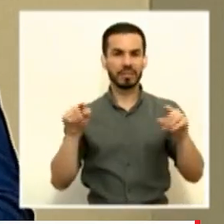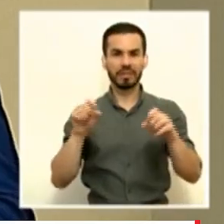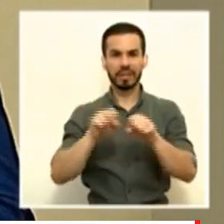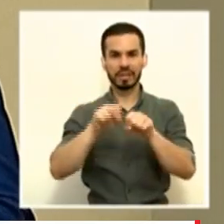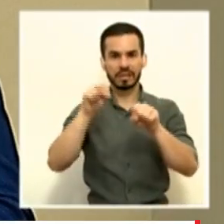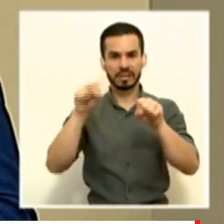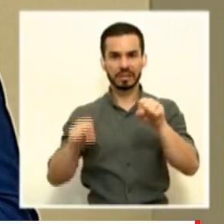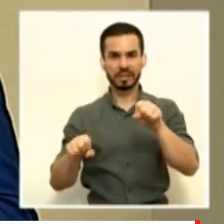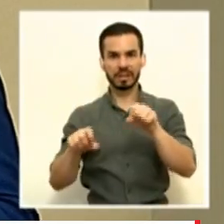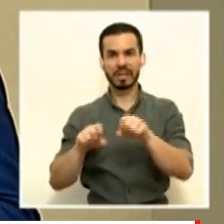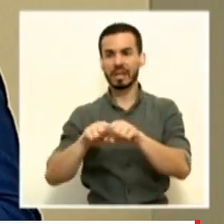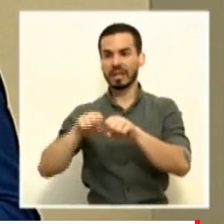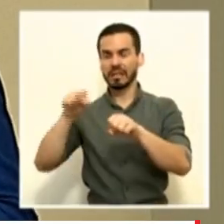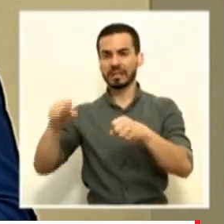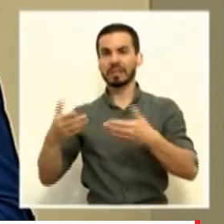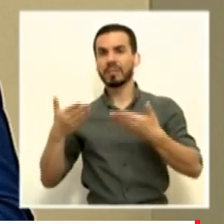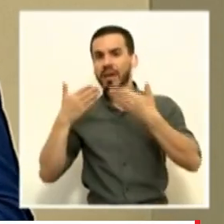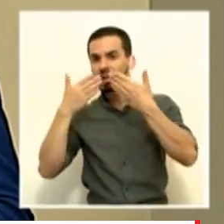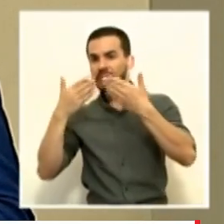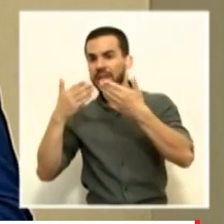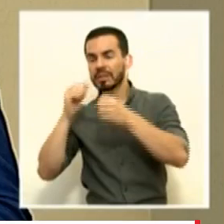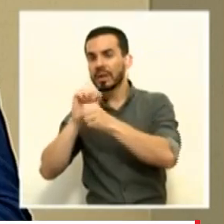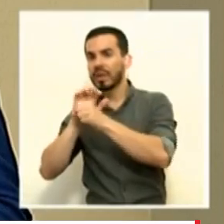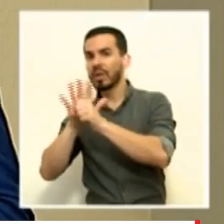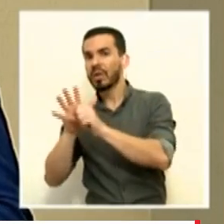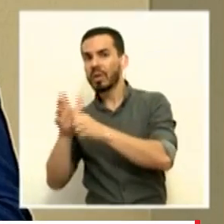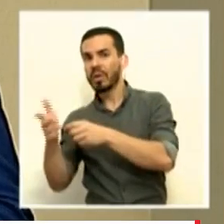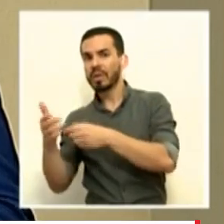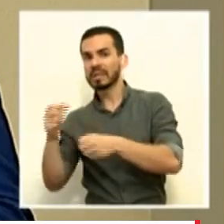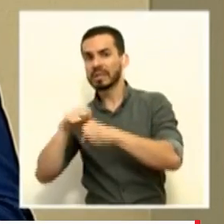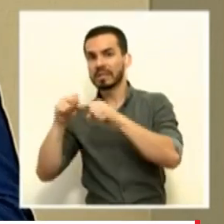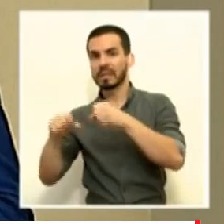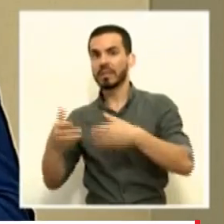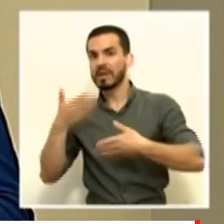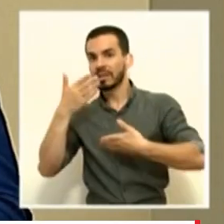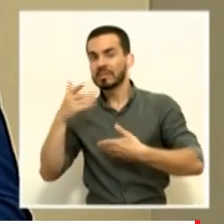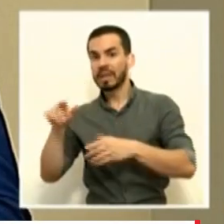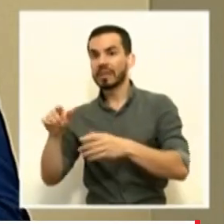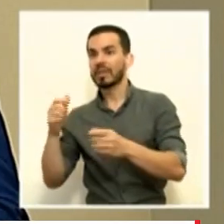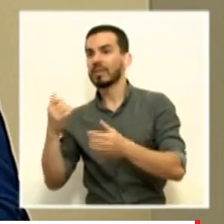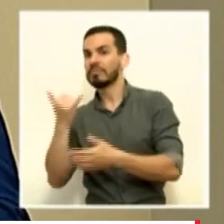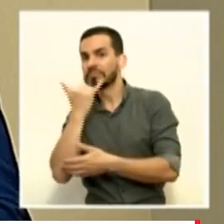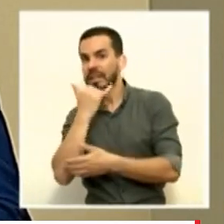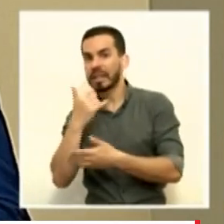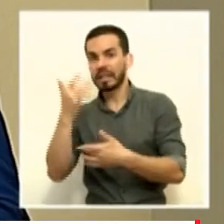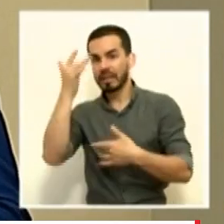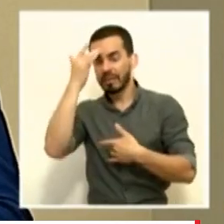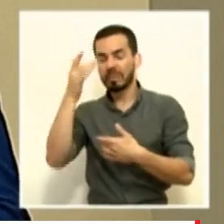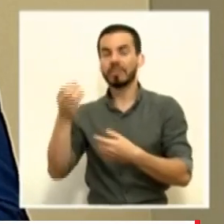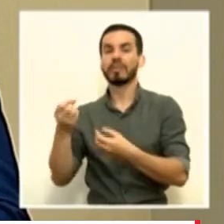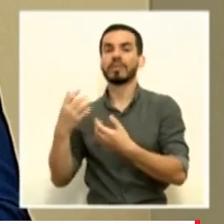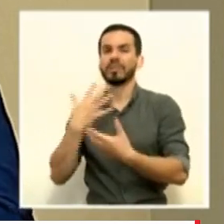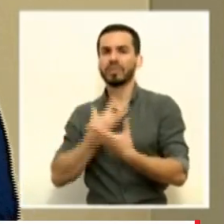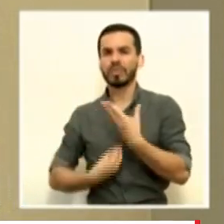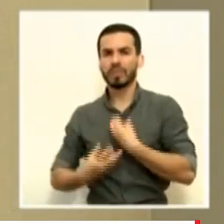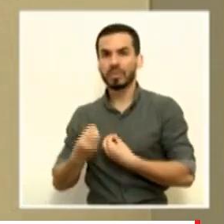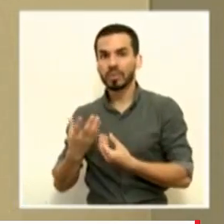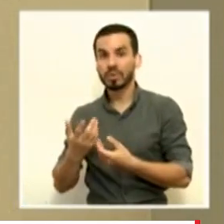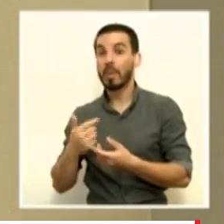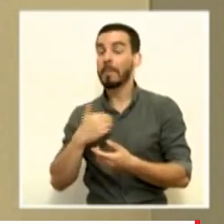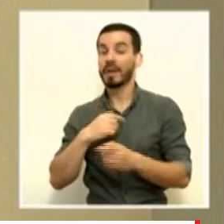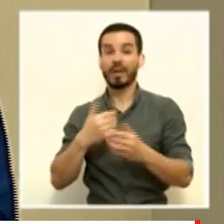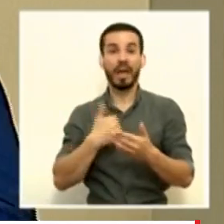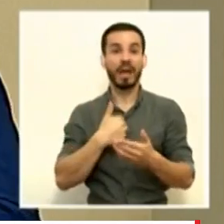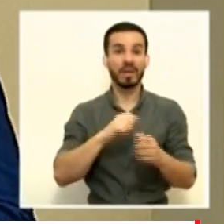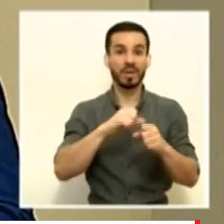sistemas. El sistema respiratorio podría ser el COVID, y al final si el sistema respiratorio falla, el paciente pues va a sufrir mucho, ¿verdad? Tenemos que reanimarlo, pero hay